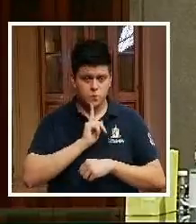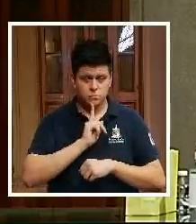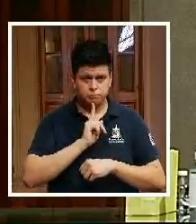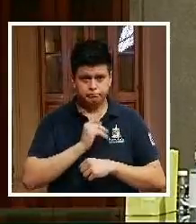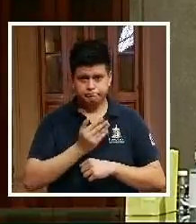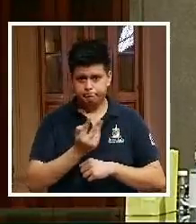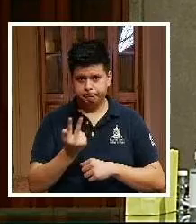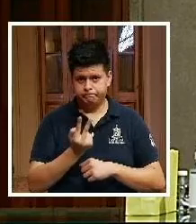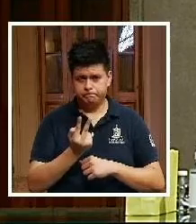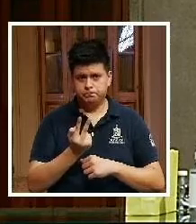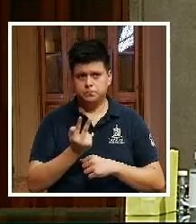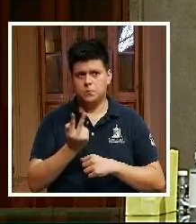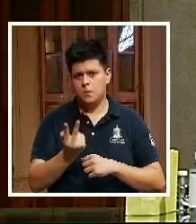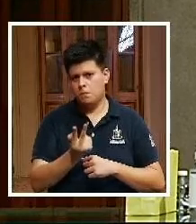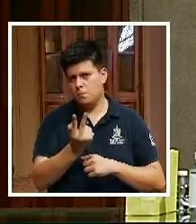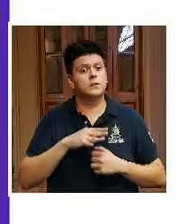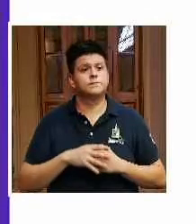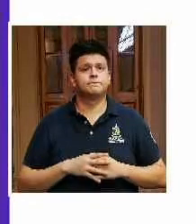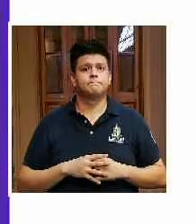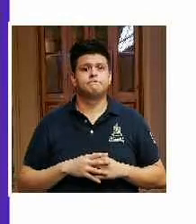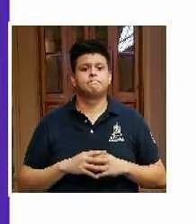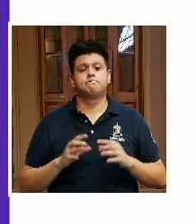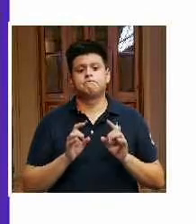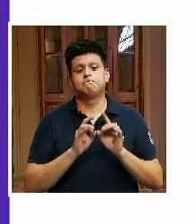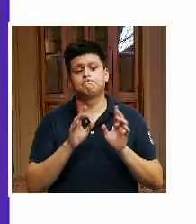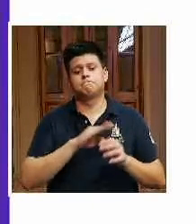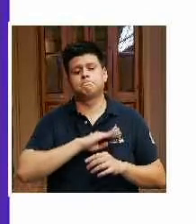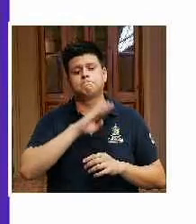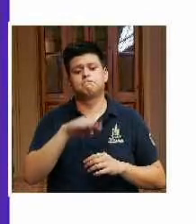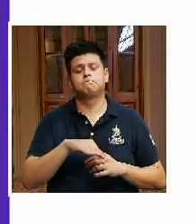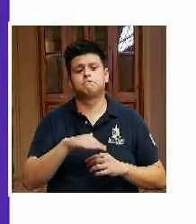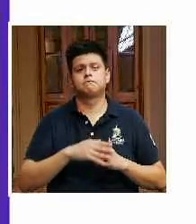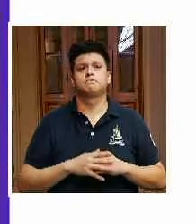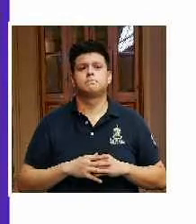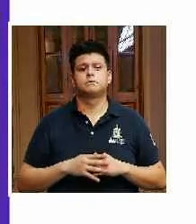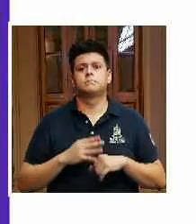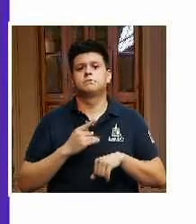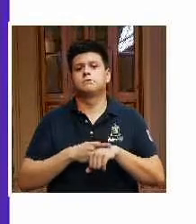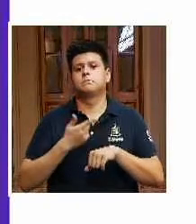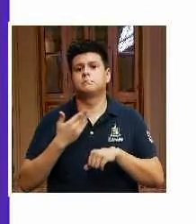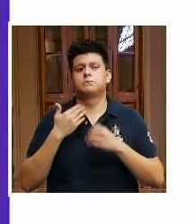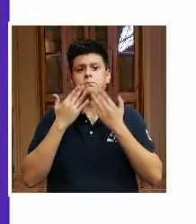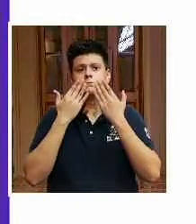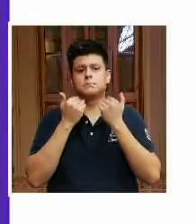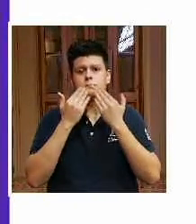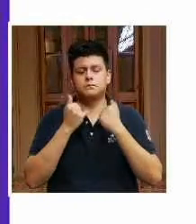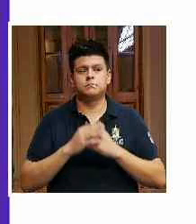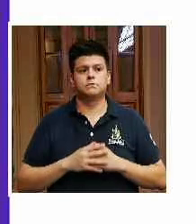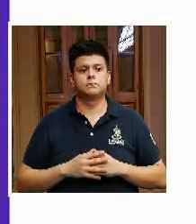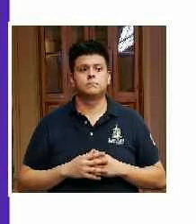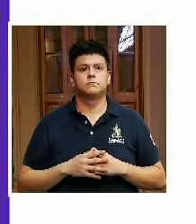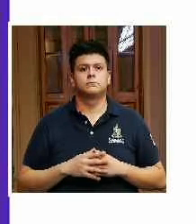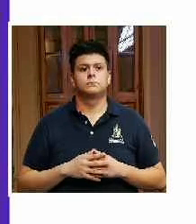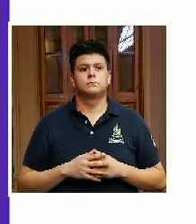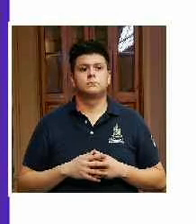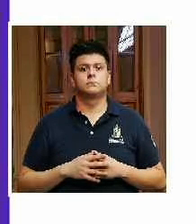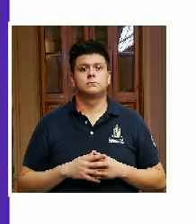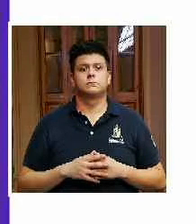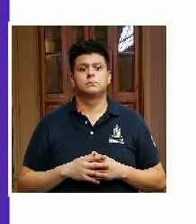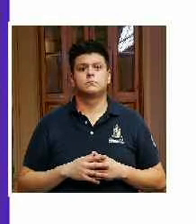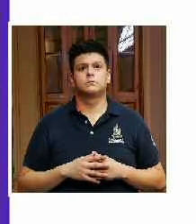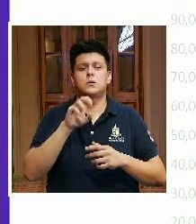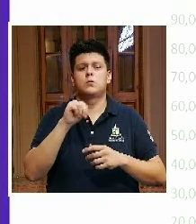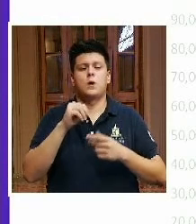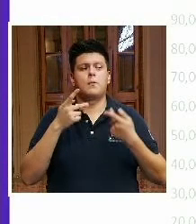secretario de salud manuel de lado cavazos quien dio a conocer que las muertes también se incrementaron a 43 en 24